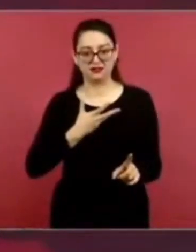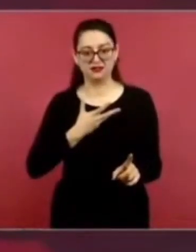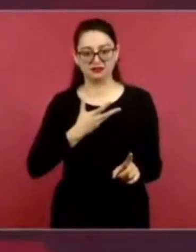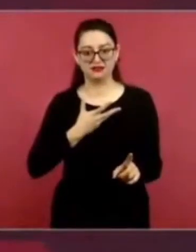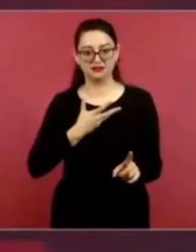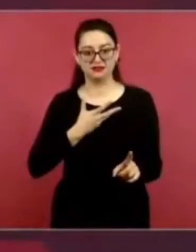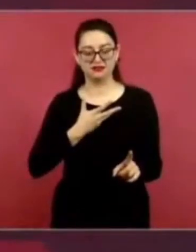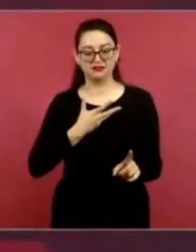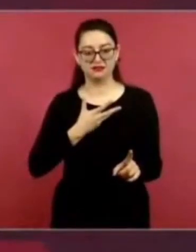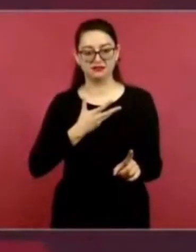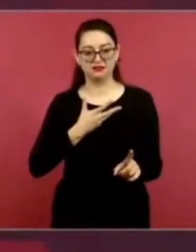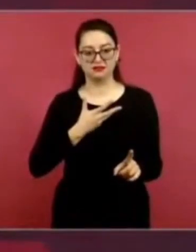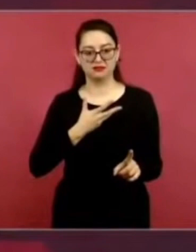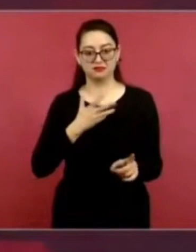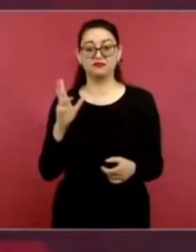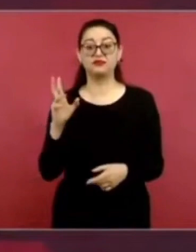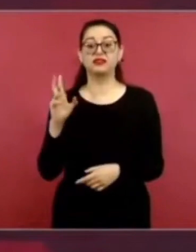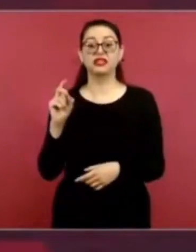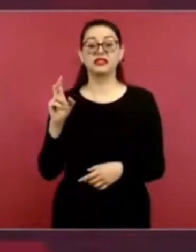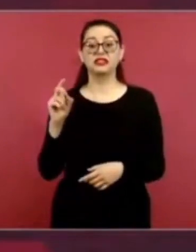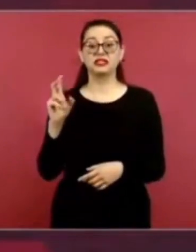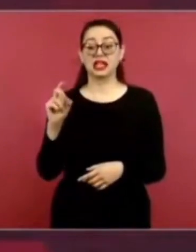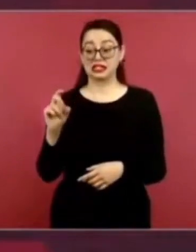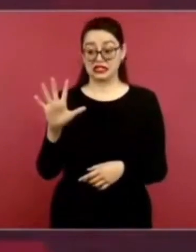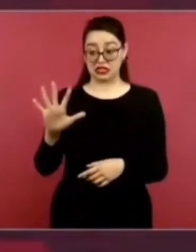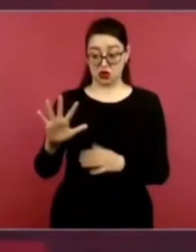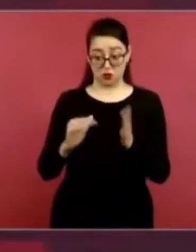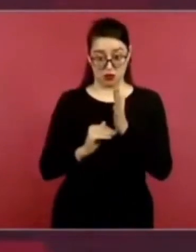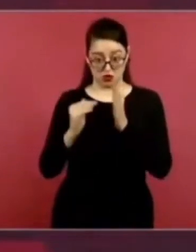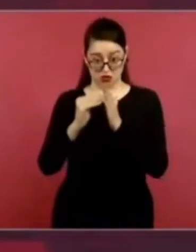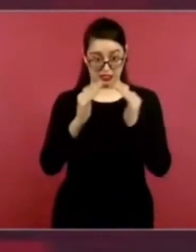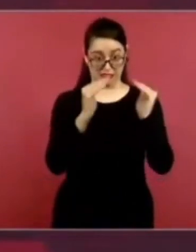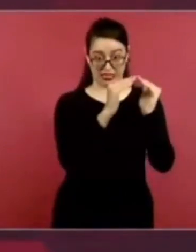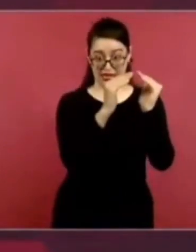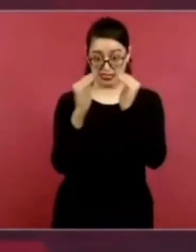millones de hogares, de los 35.